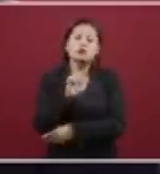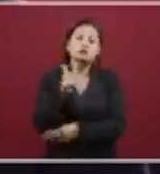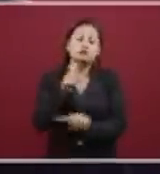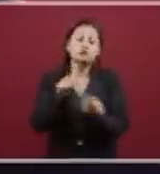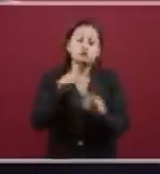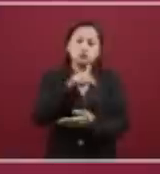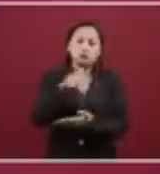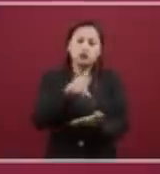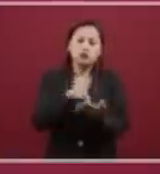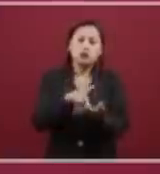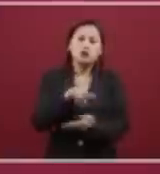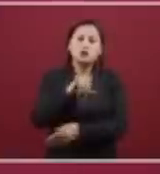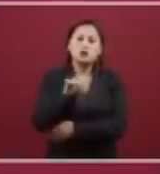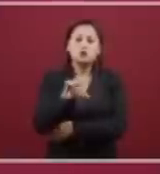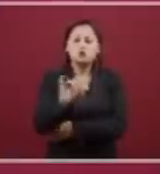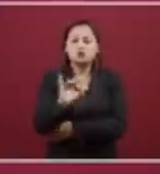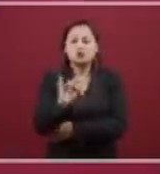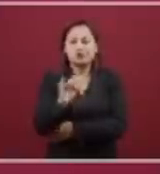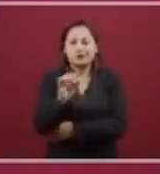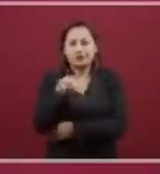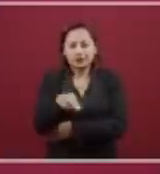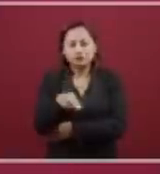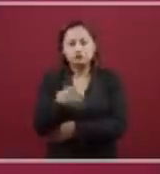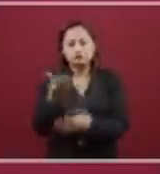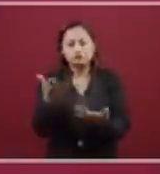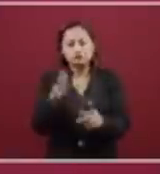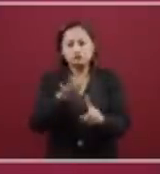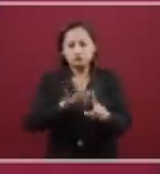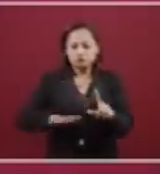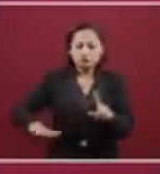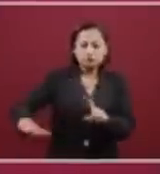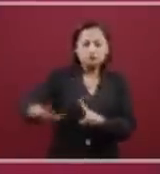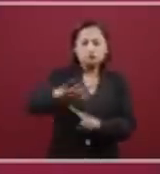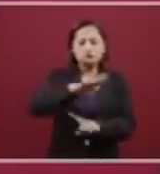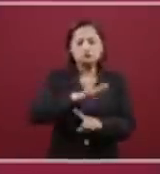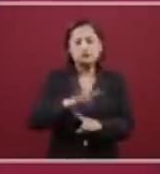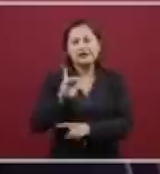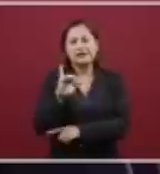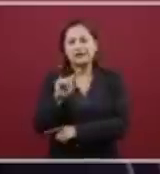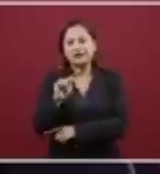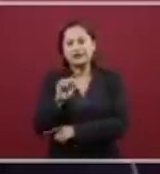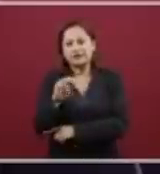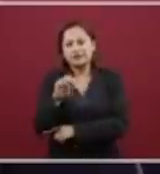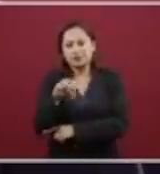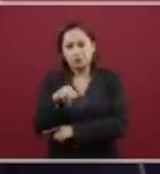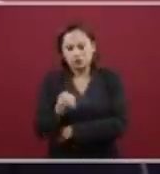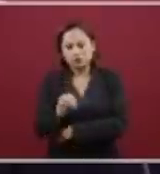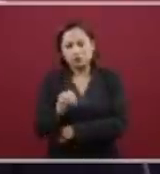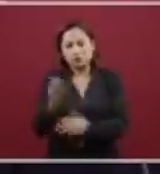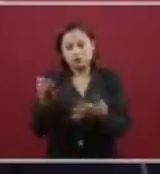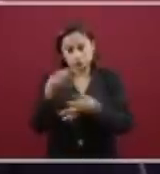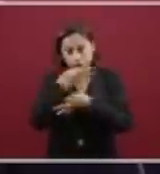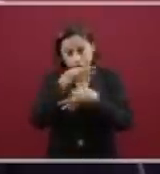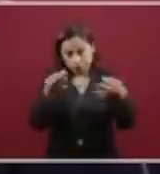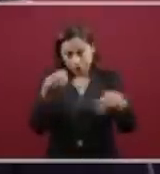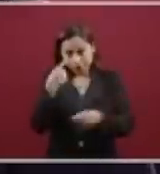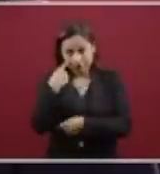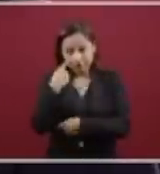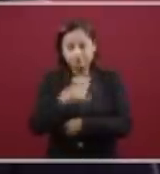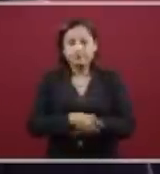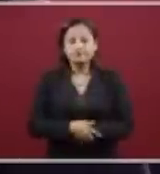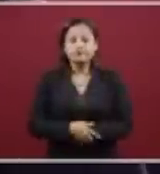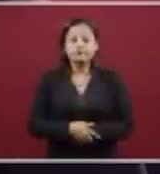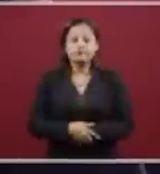vamos a esa región del istmo informamos sobre esto y